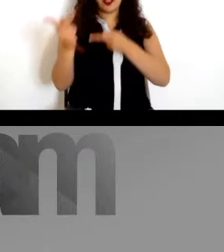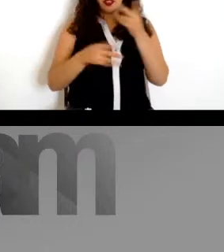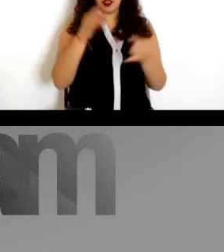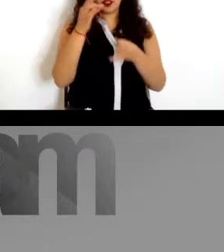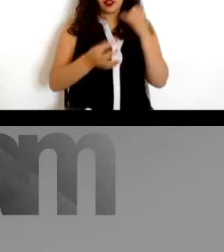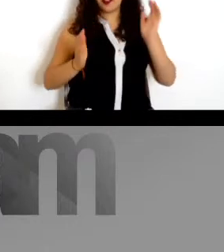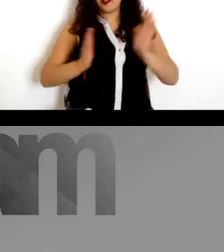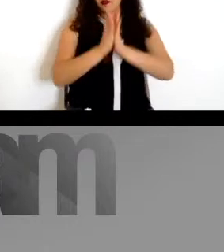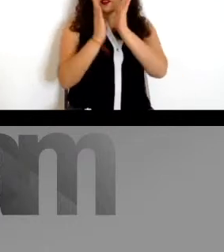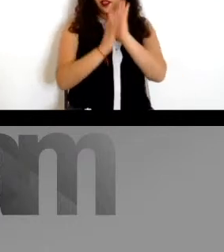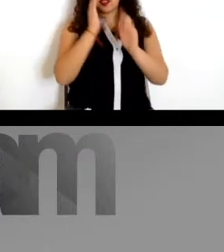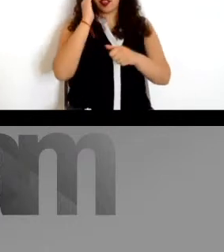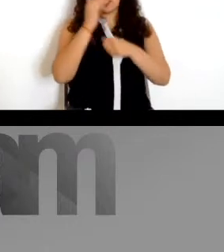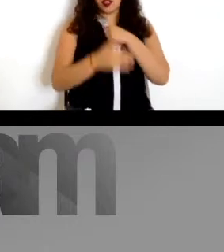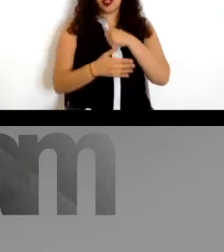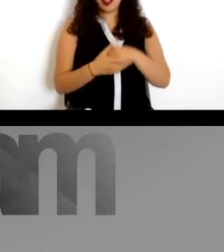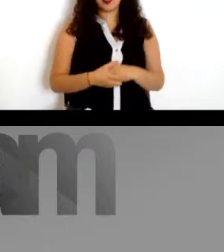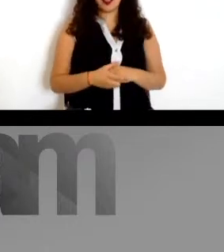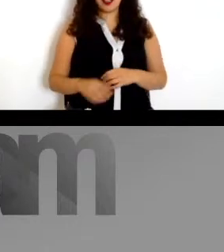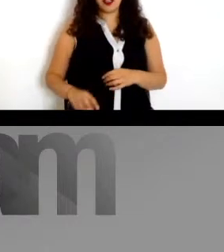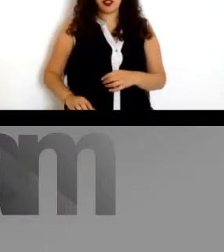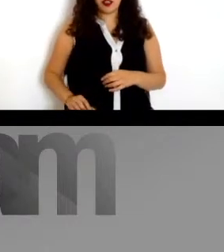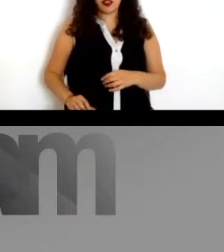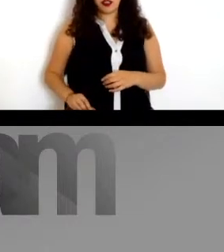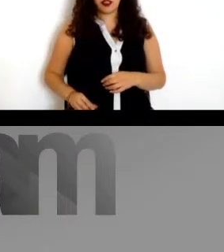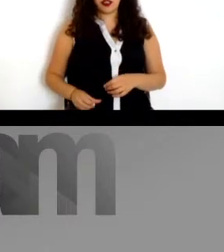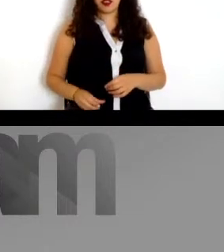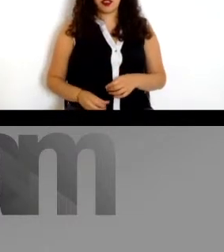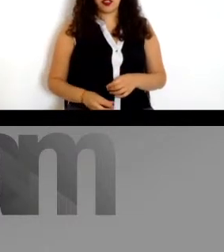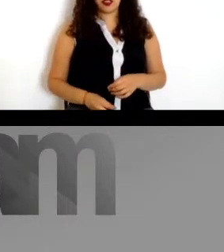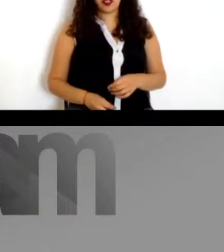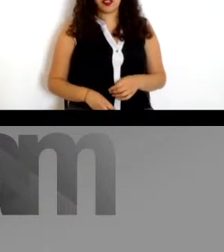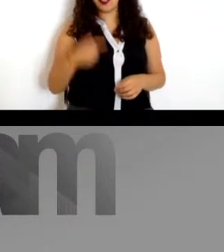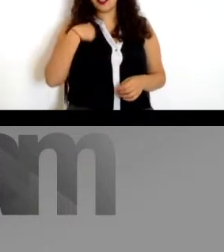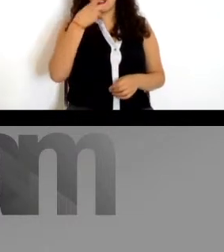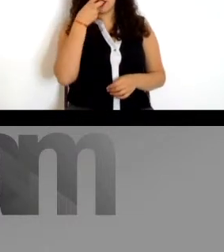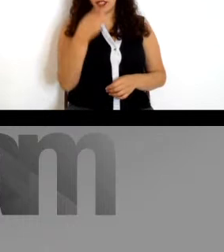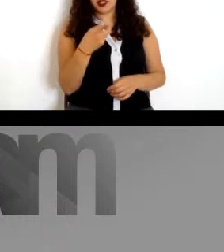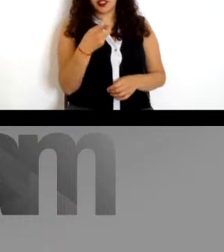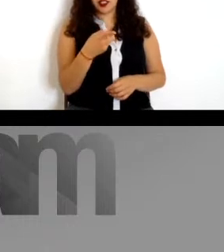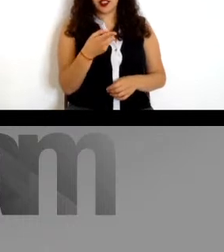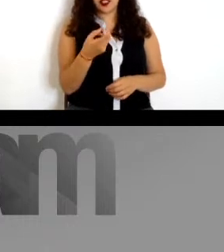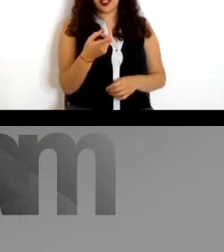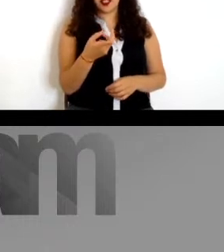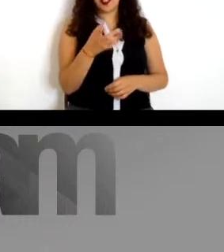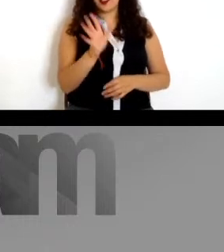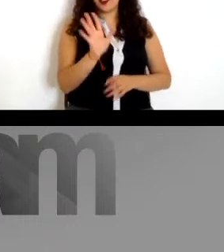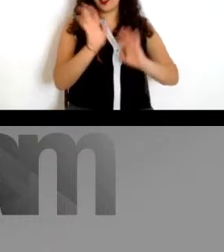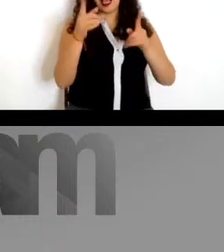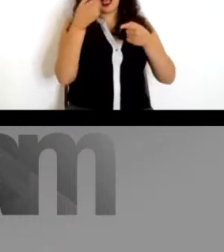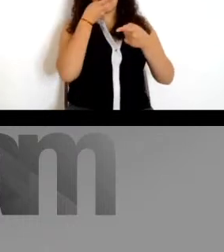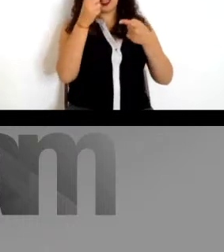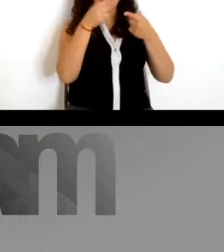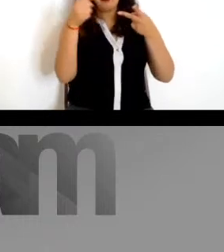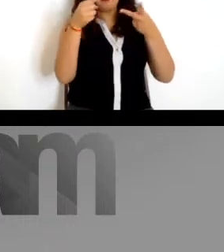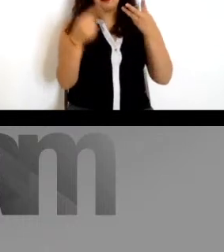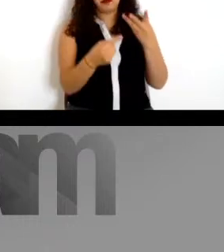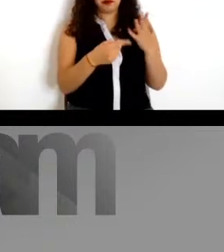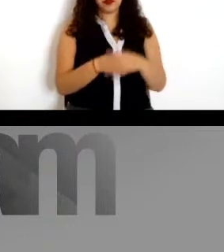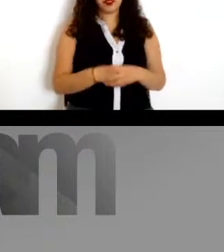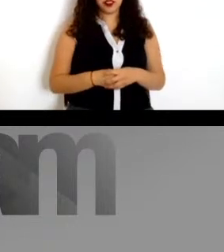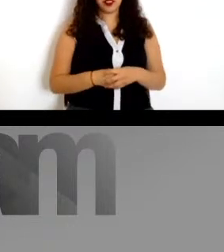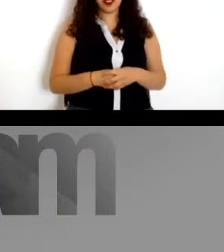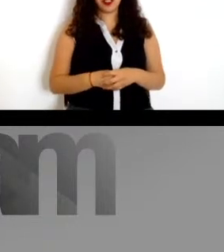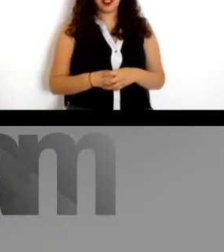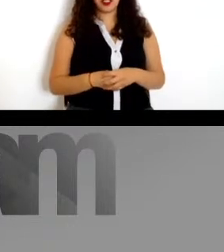intervención. El primer paso que diría, pues yo creo que ya mencioné muchos, el trabajar